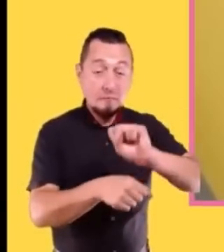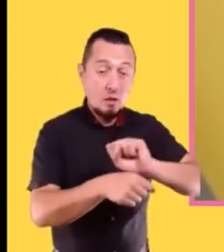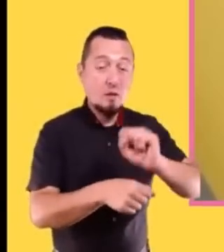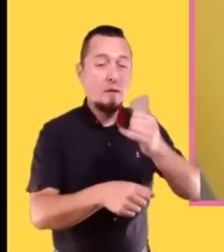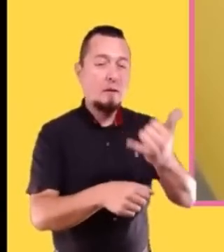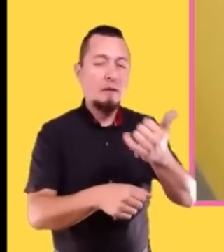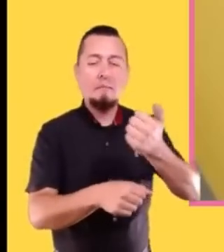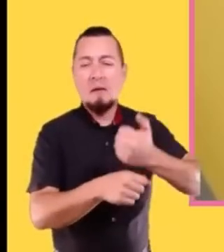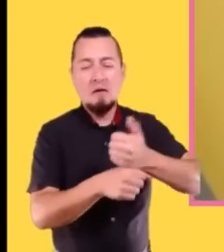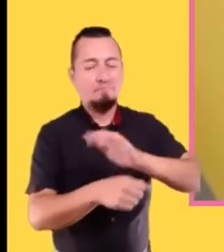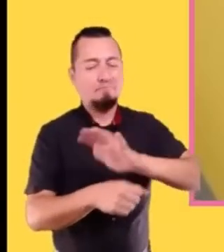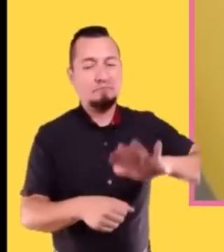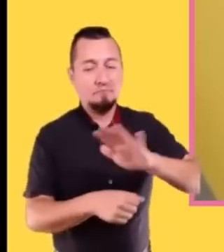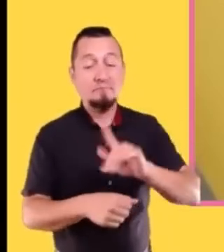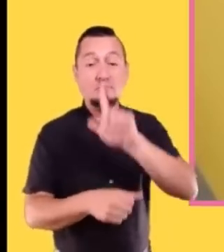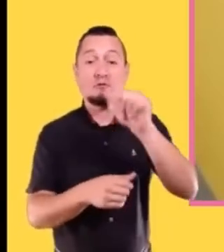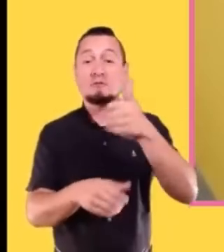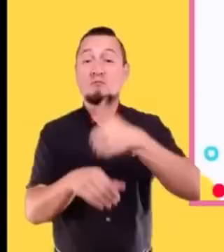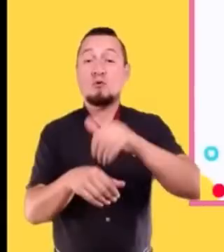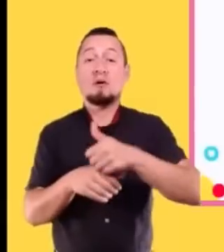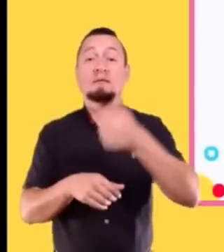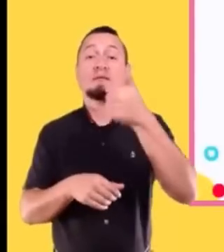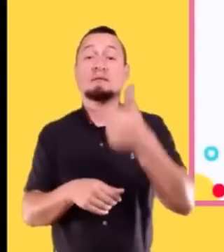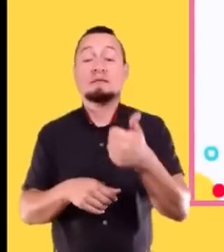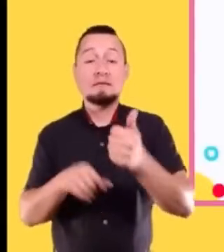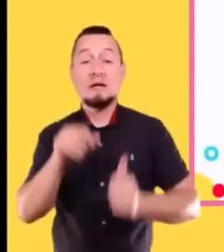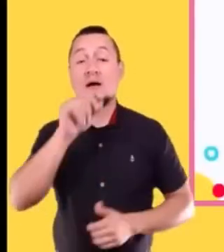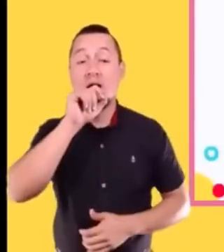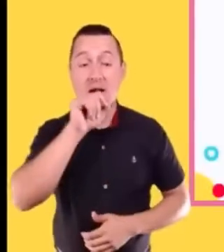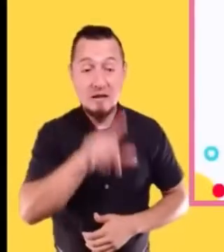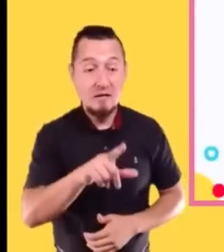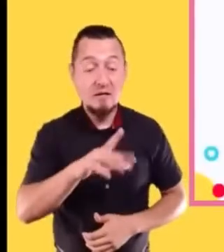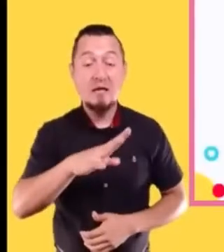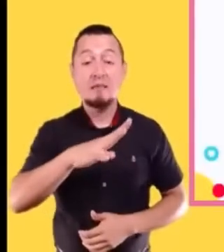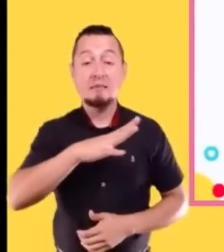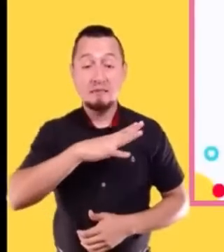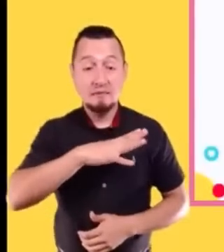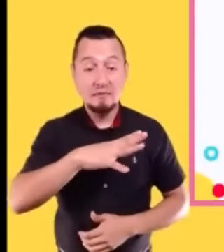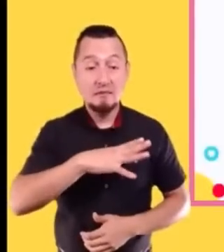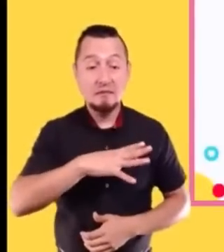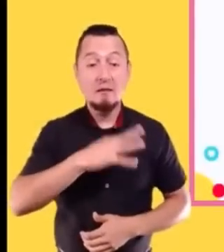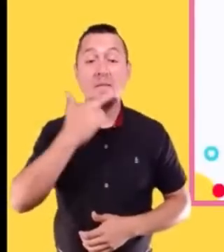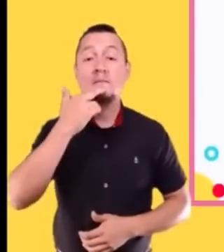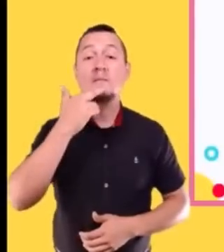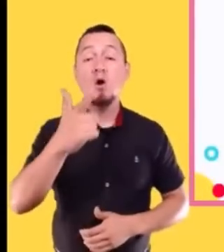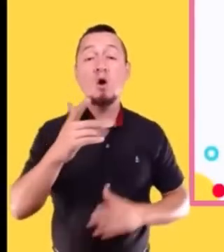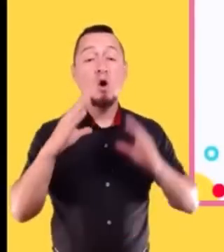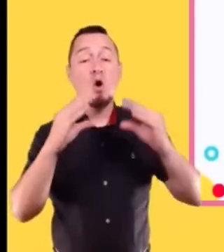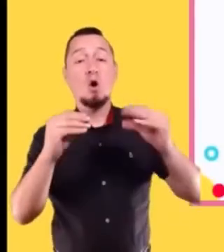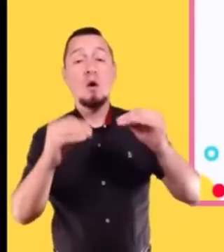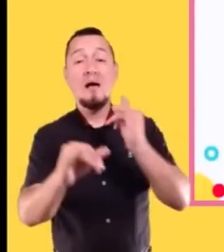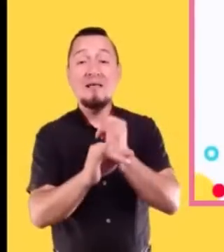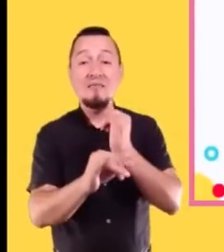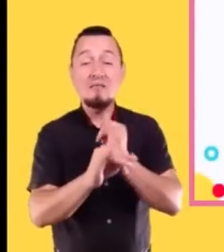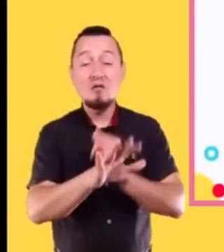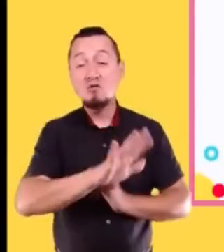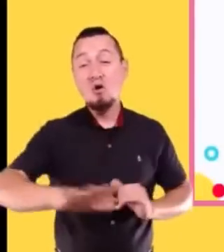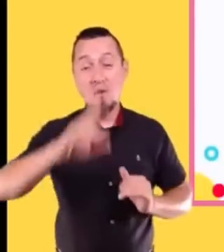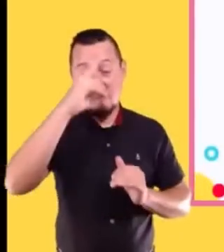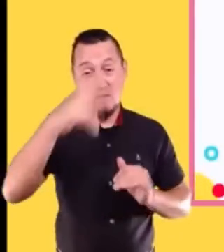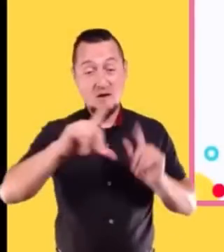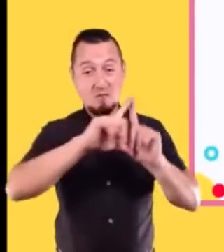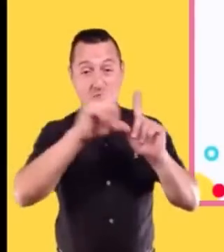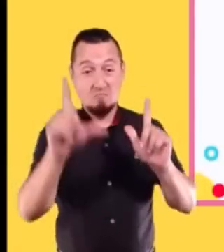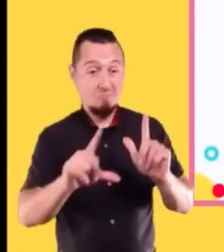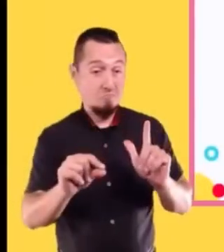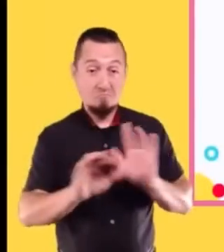Punto 6. Jalisco tiene el mejor sistema de enseñanza virtual de todo México. Así de claro